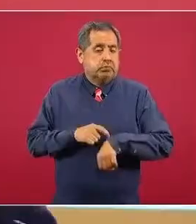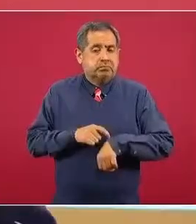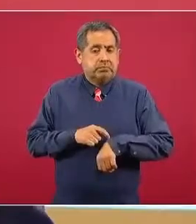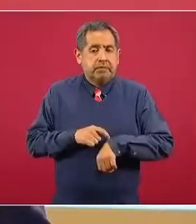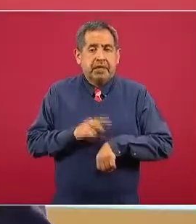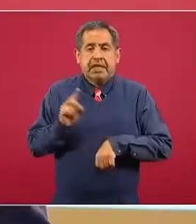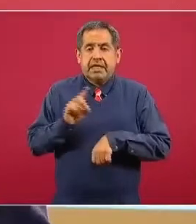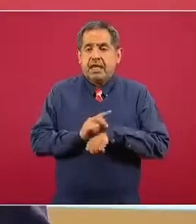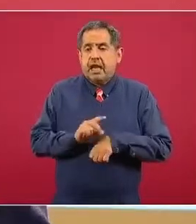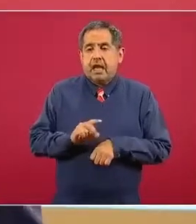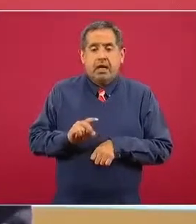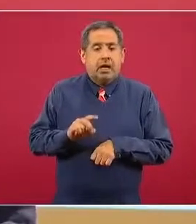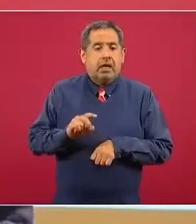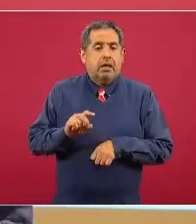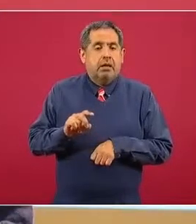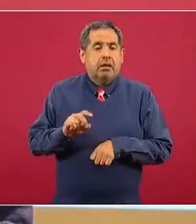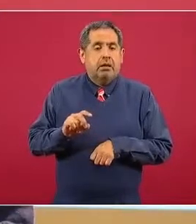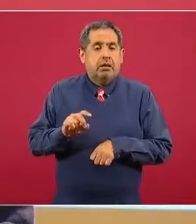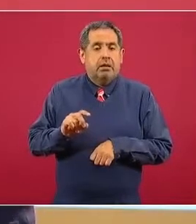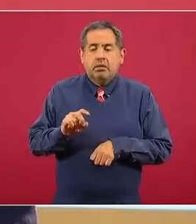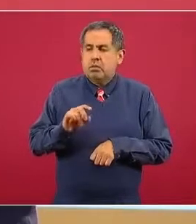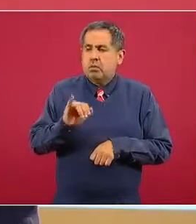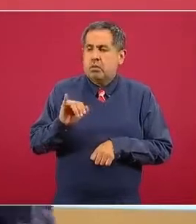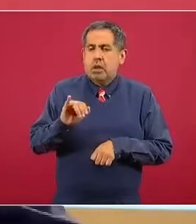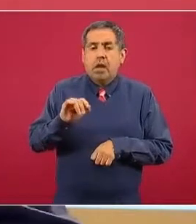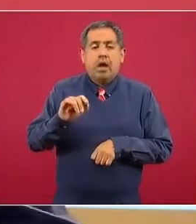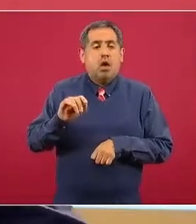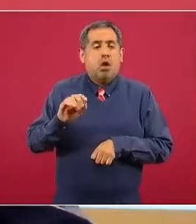este jueves 21 de octubre,